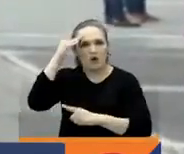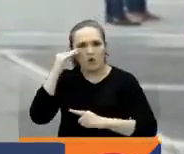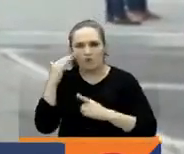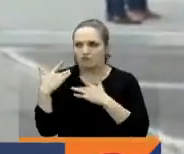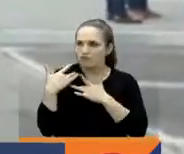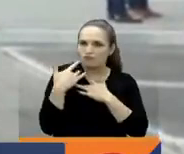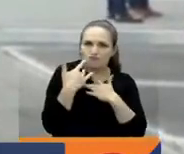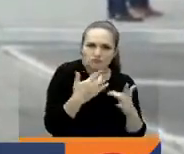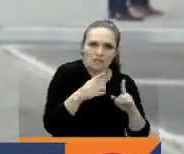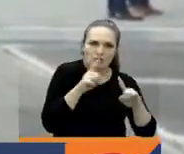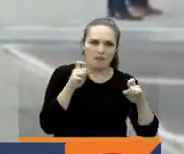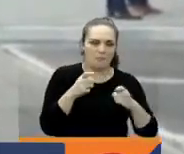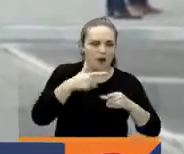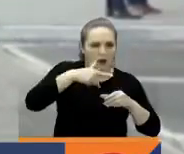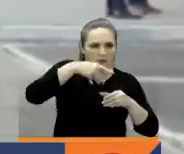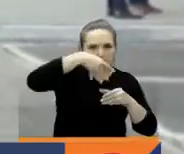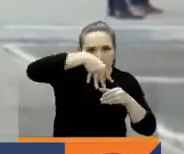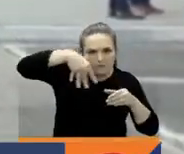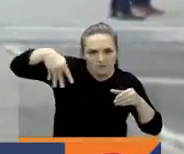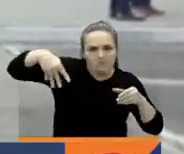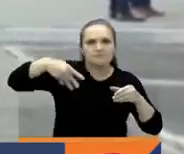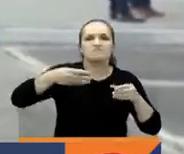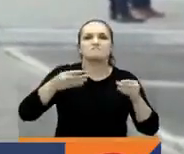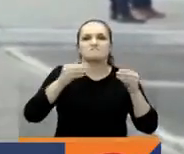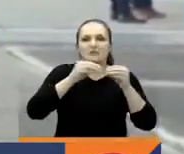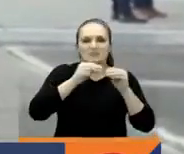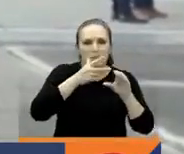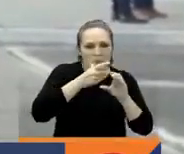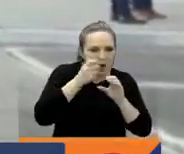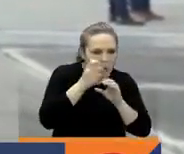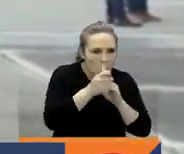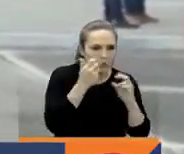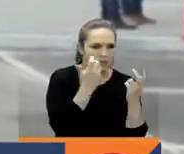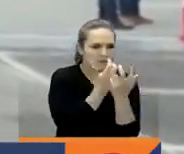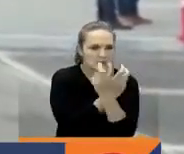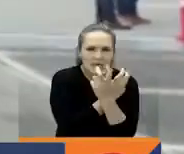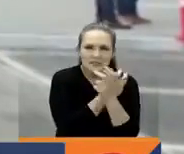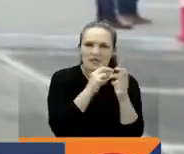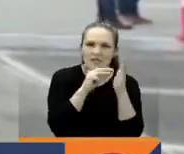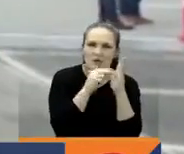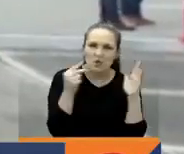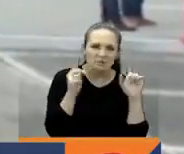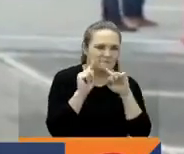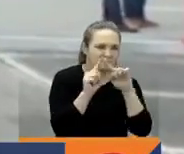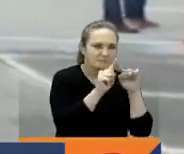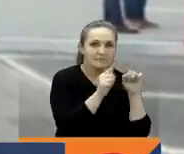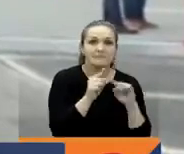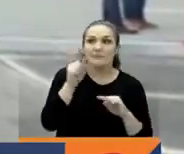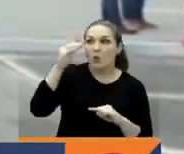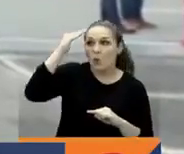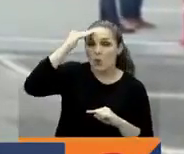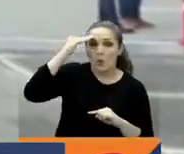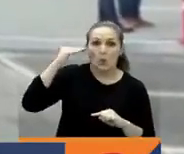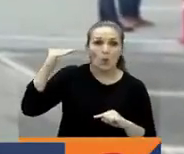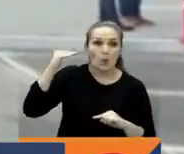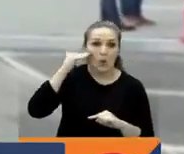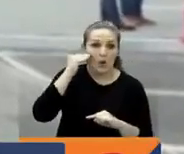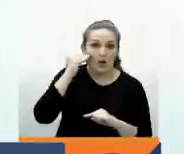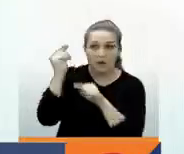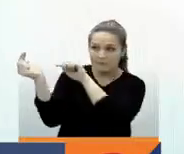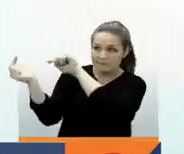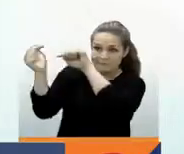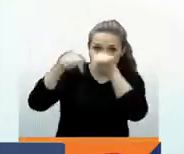en materia de salud ciencia y tecnología y algo muy importante queremos que korea venga a colombia con sus